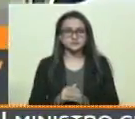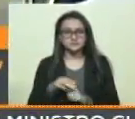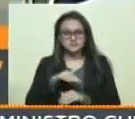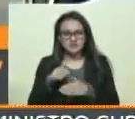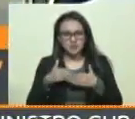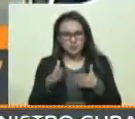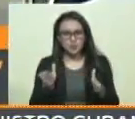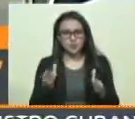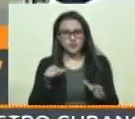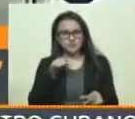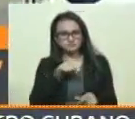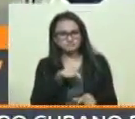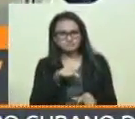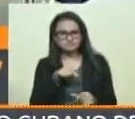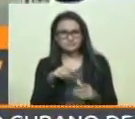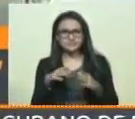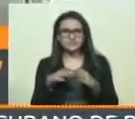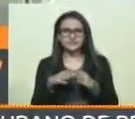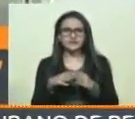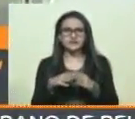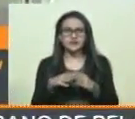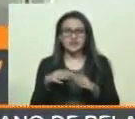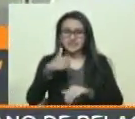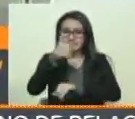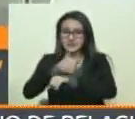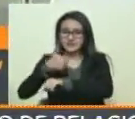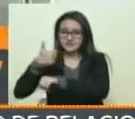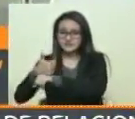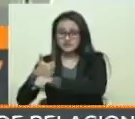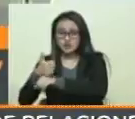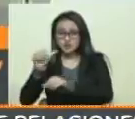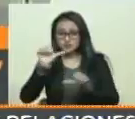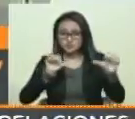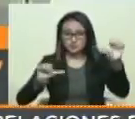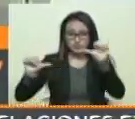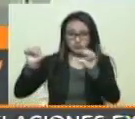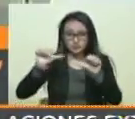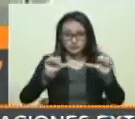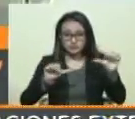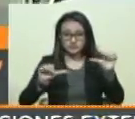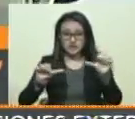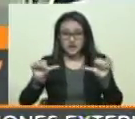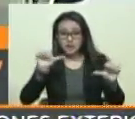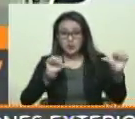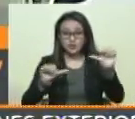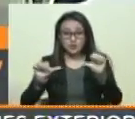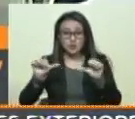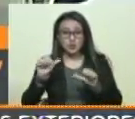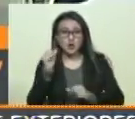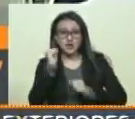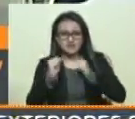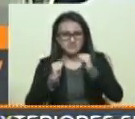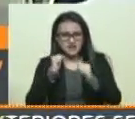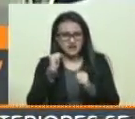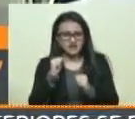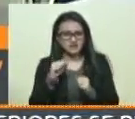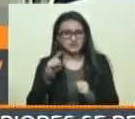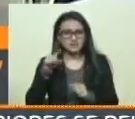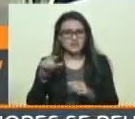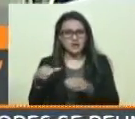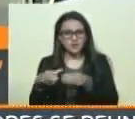Ministerio Público, nuestra dirección técnico-científica, laboratorio criminalístico, la unidad